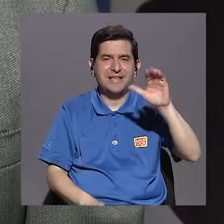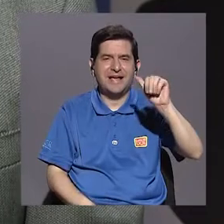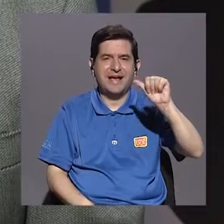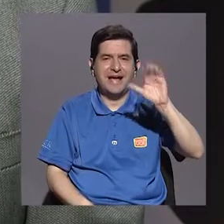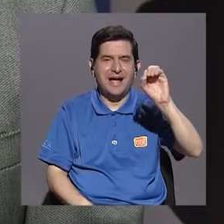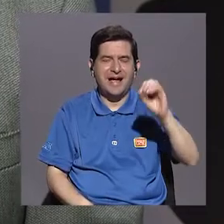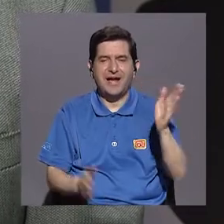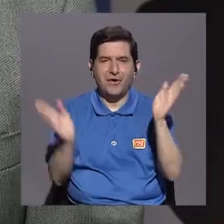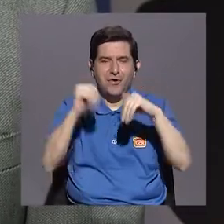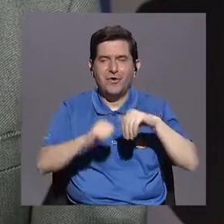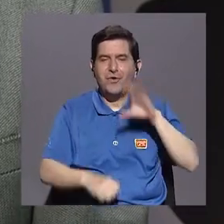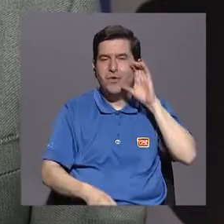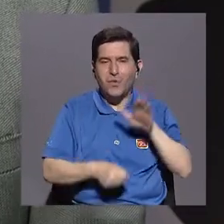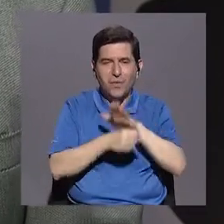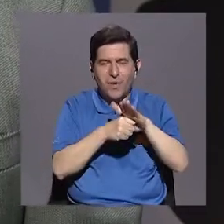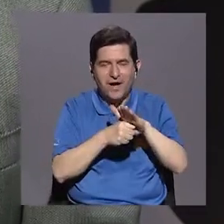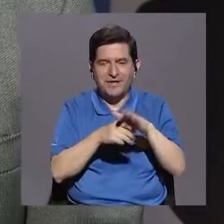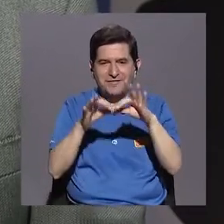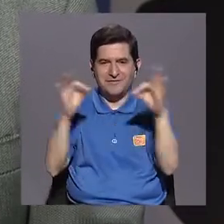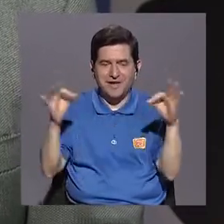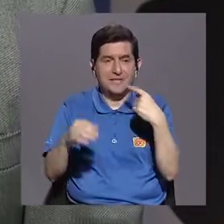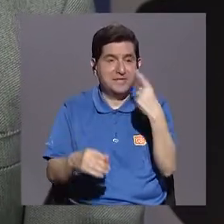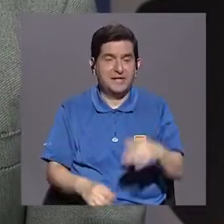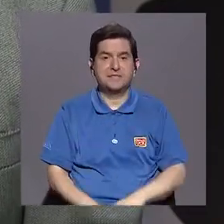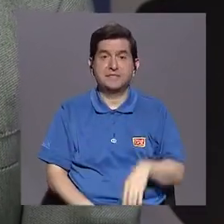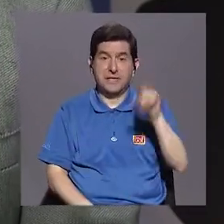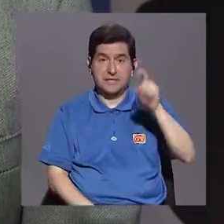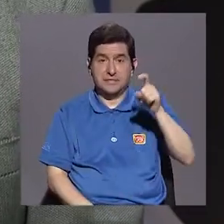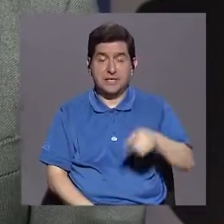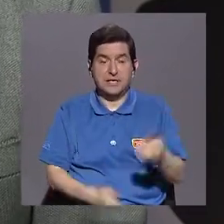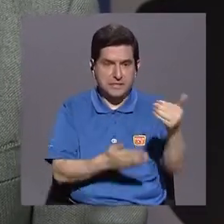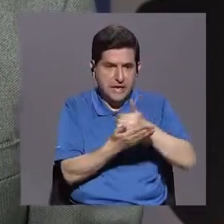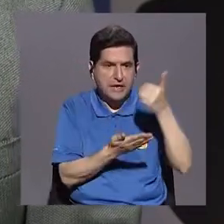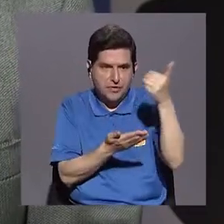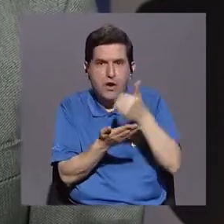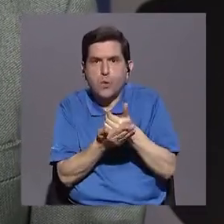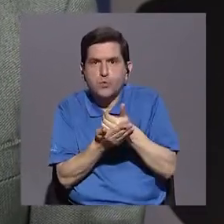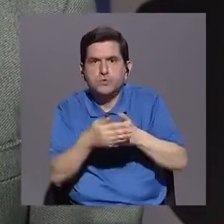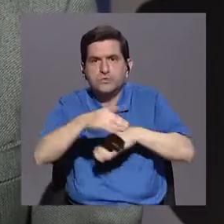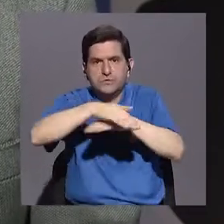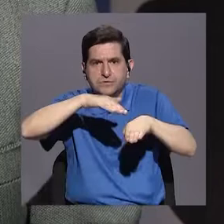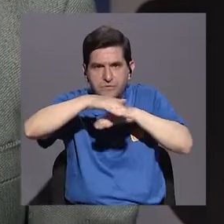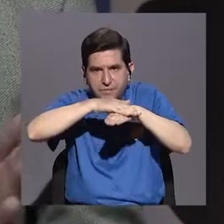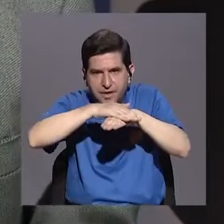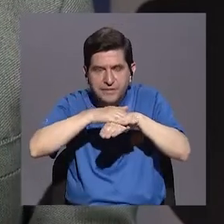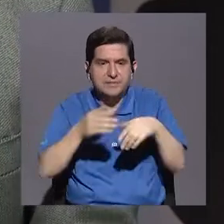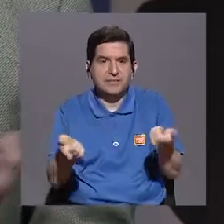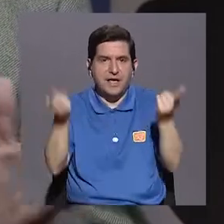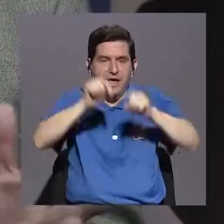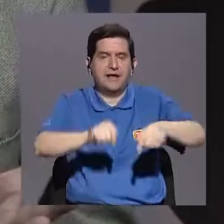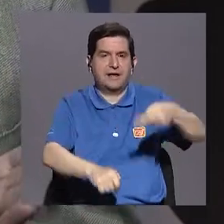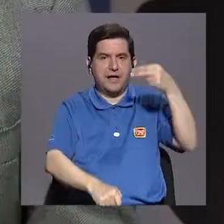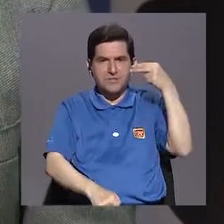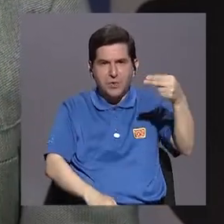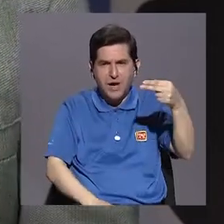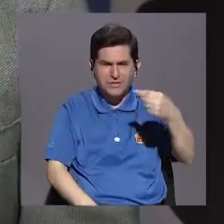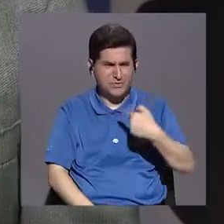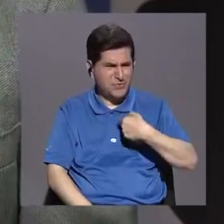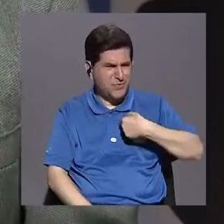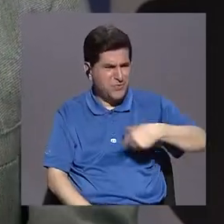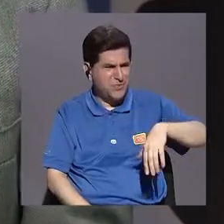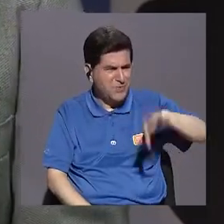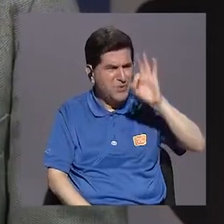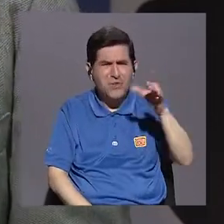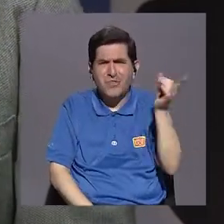chocolate vamos a necesitar cacao fundamental que en este caso sería hidrógeno de donde como ver ese